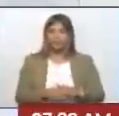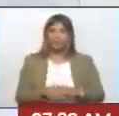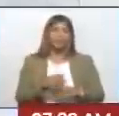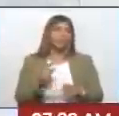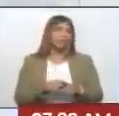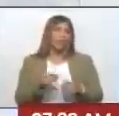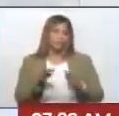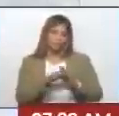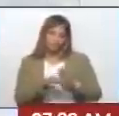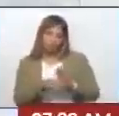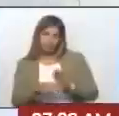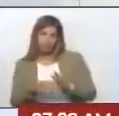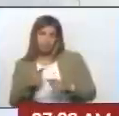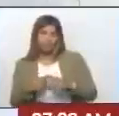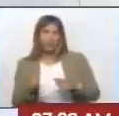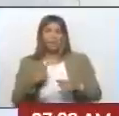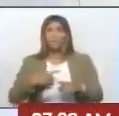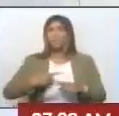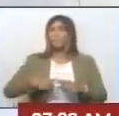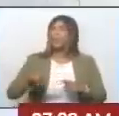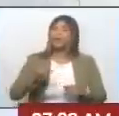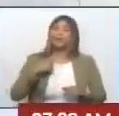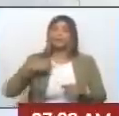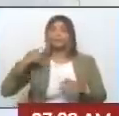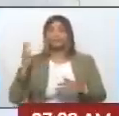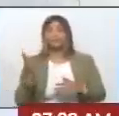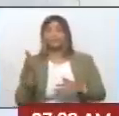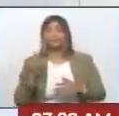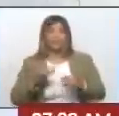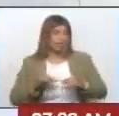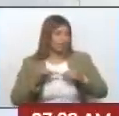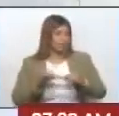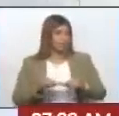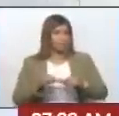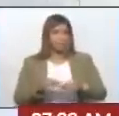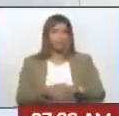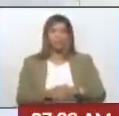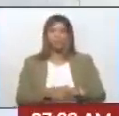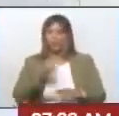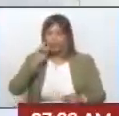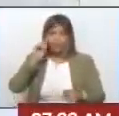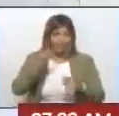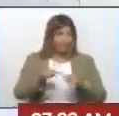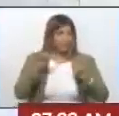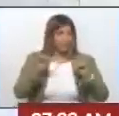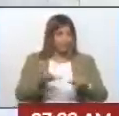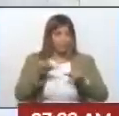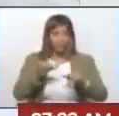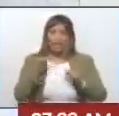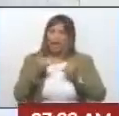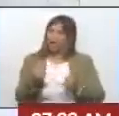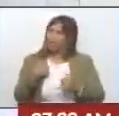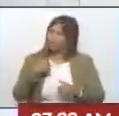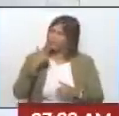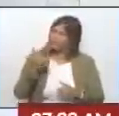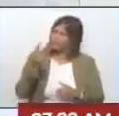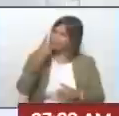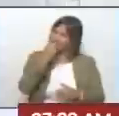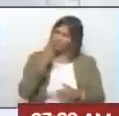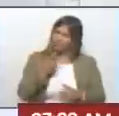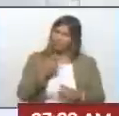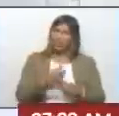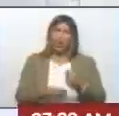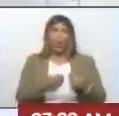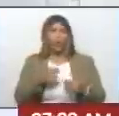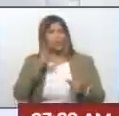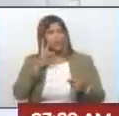mecanismos distintos, pero el discurso es exactamente el mismo, la doctrina es la misma. Ahora yo me pregunto, ¿cómo se